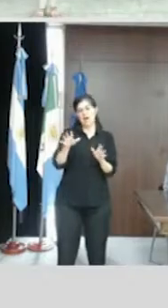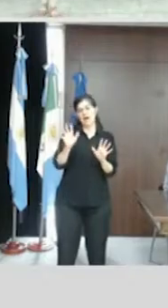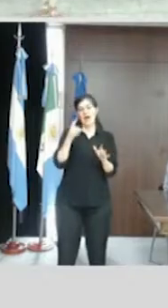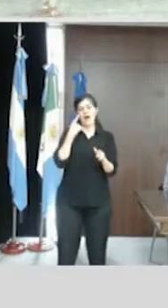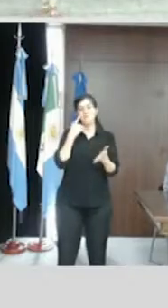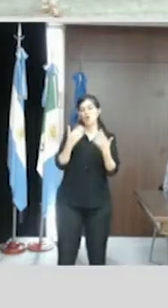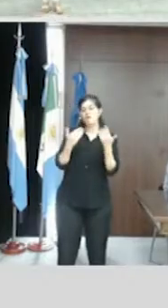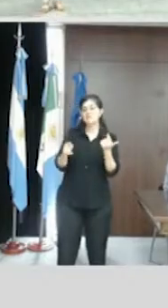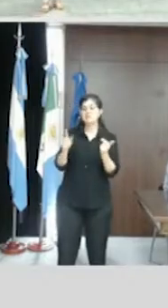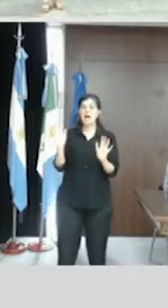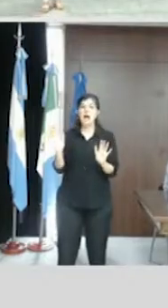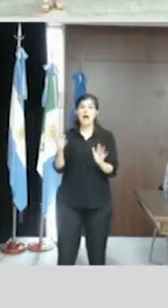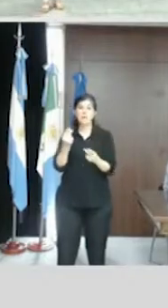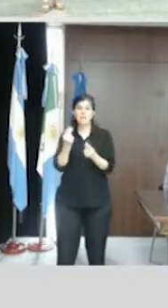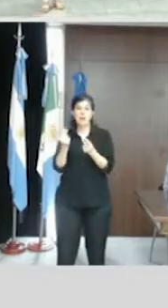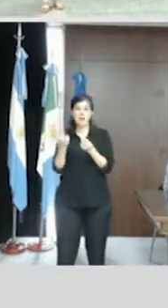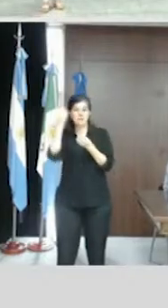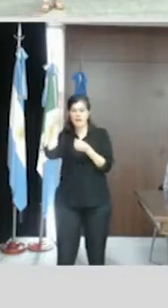plata.